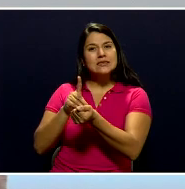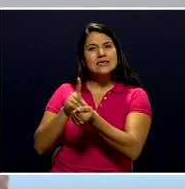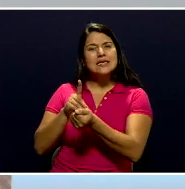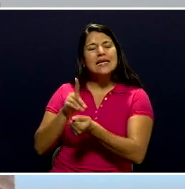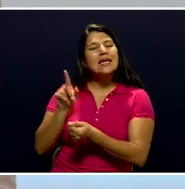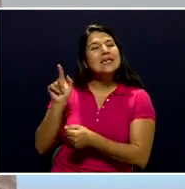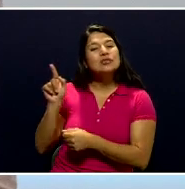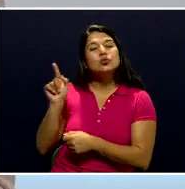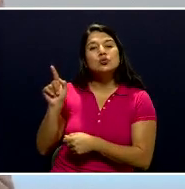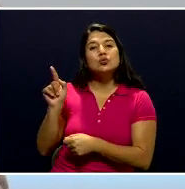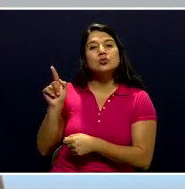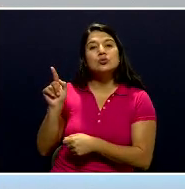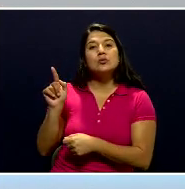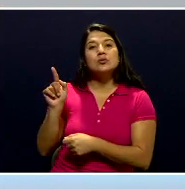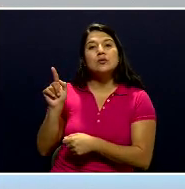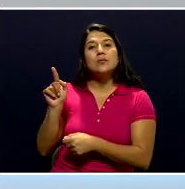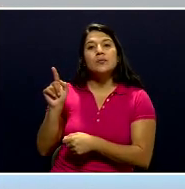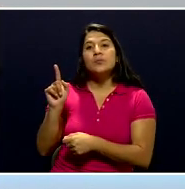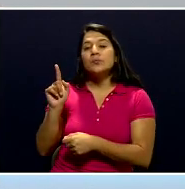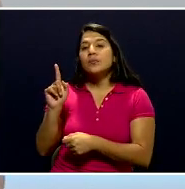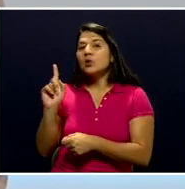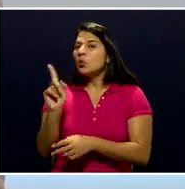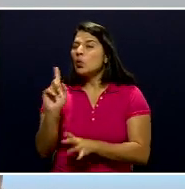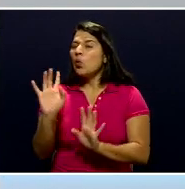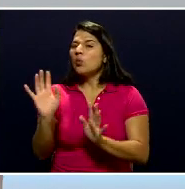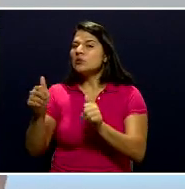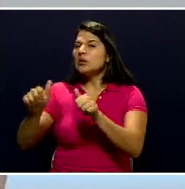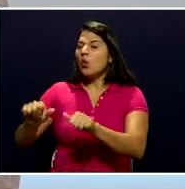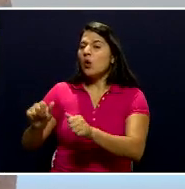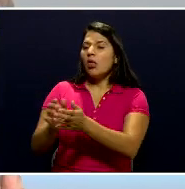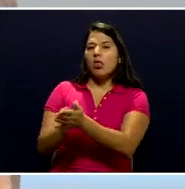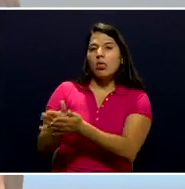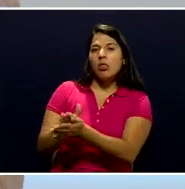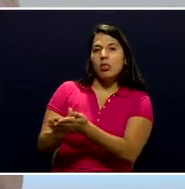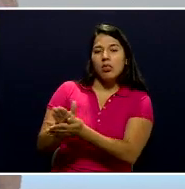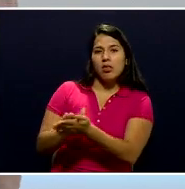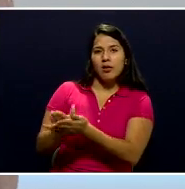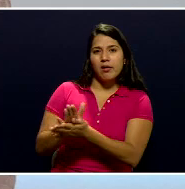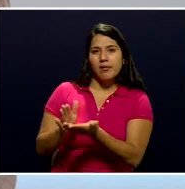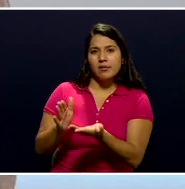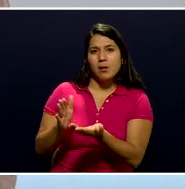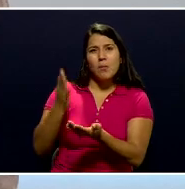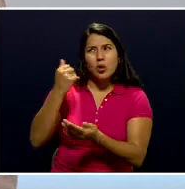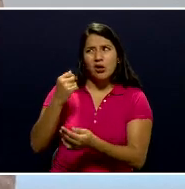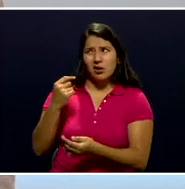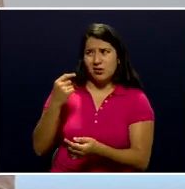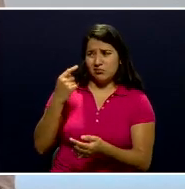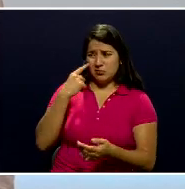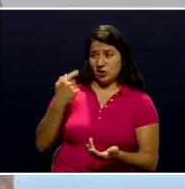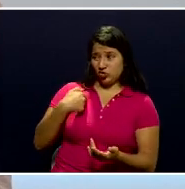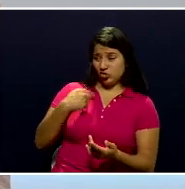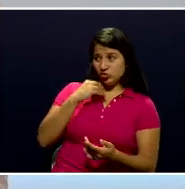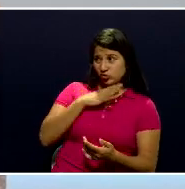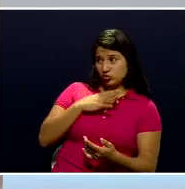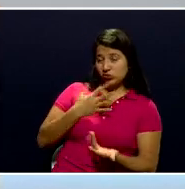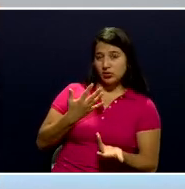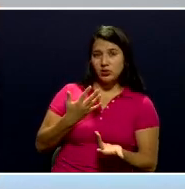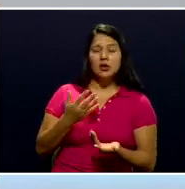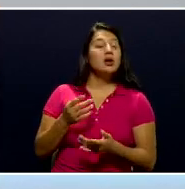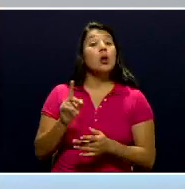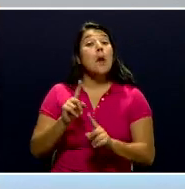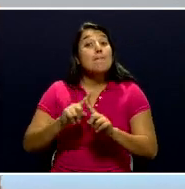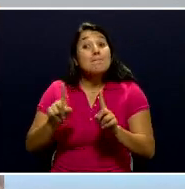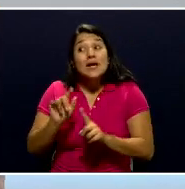quitados, digamos, a esta nueva idea de lavarse las manos, porque ¿cómo puede decir que me están diciendo que yo soy sucio? ¿Verdad? Pero una cuestión